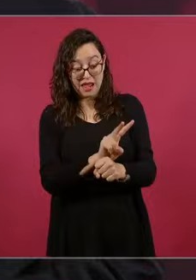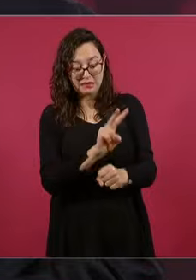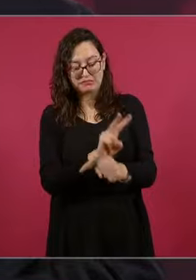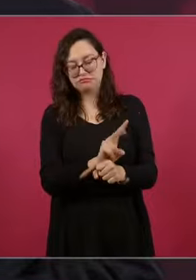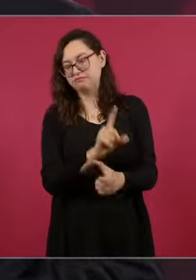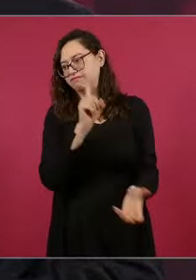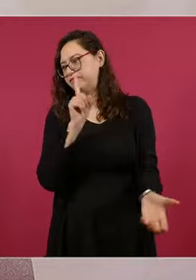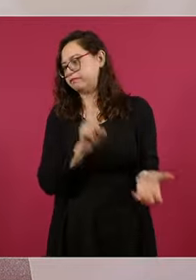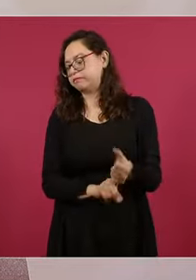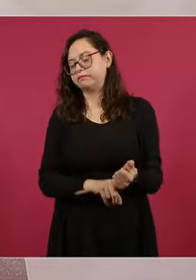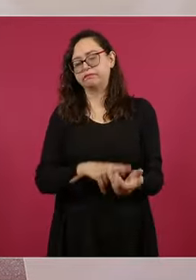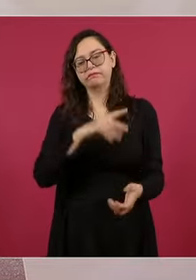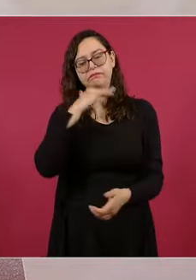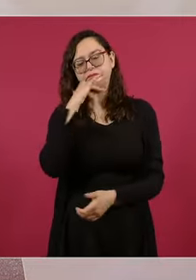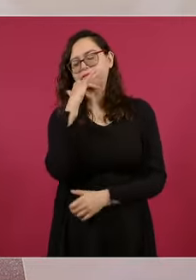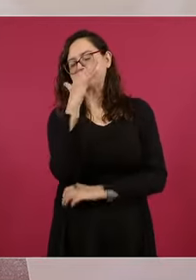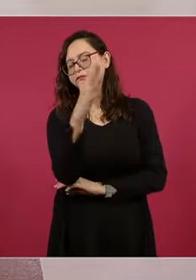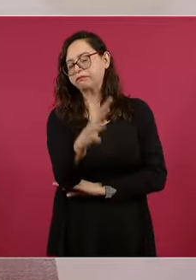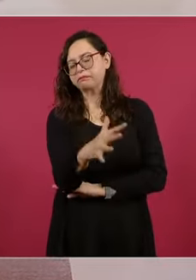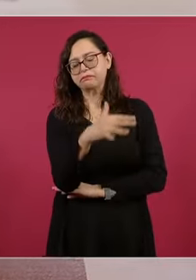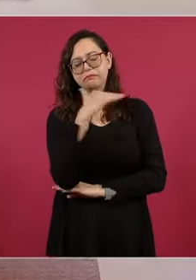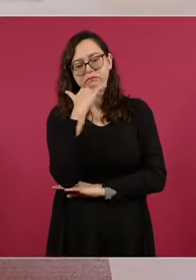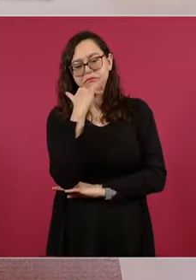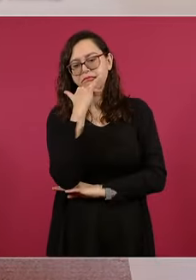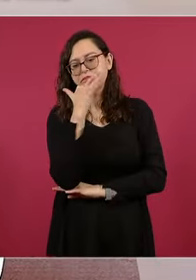corrupción. Es